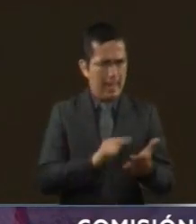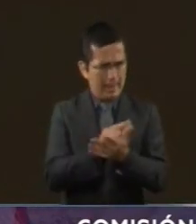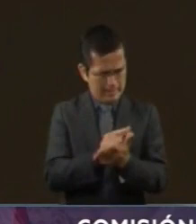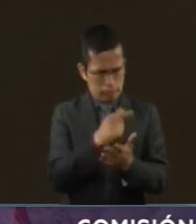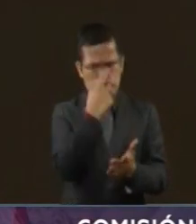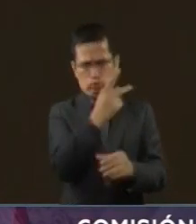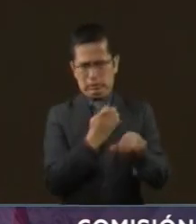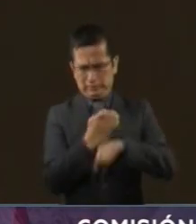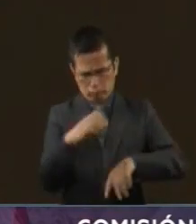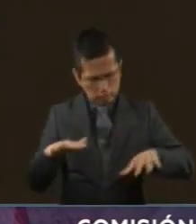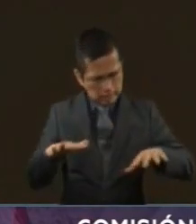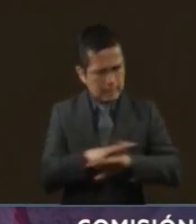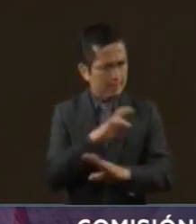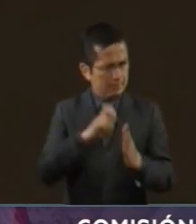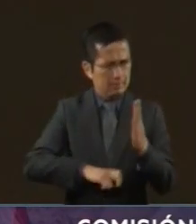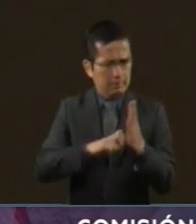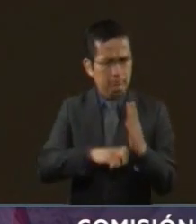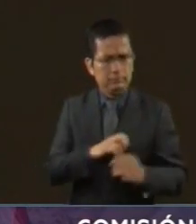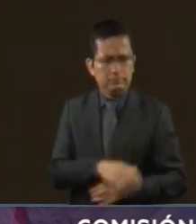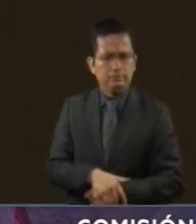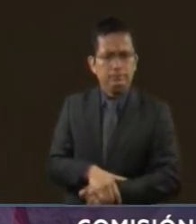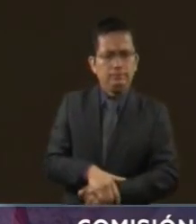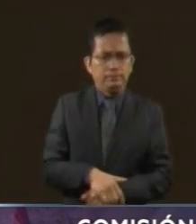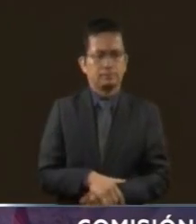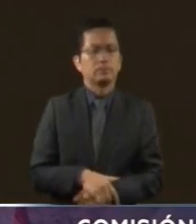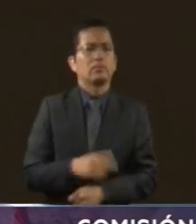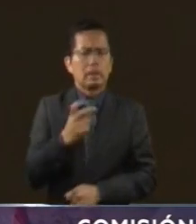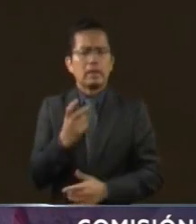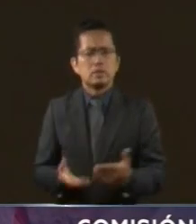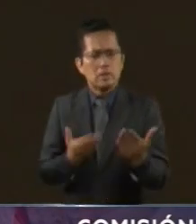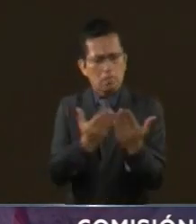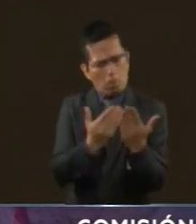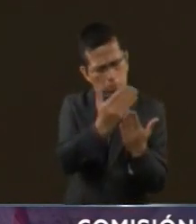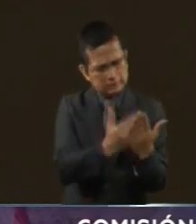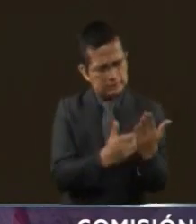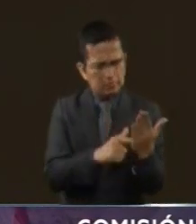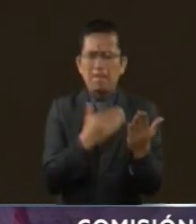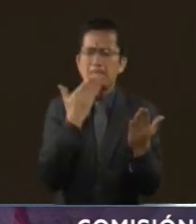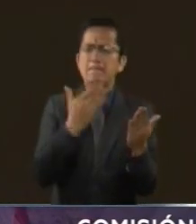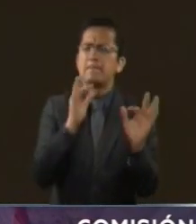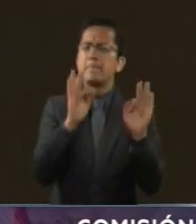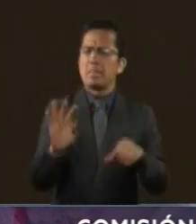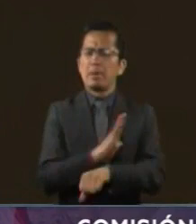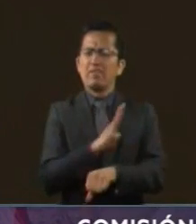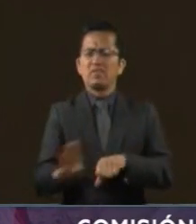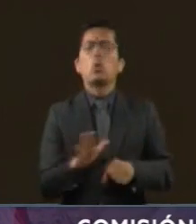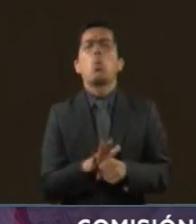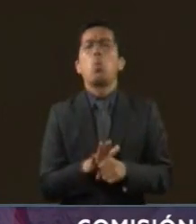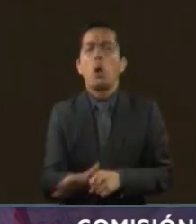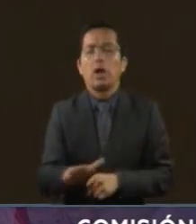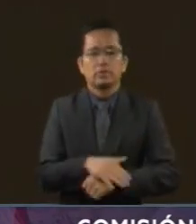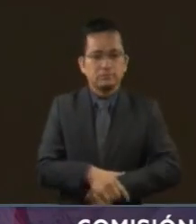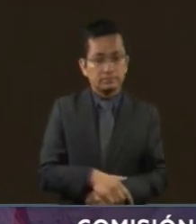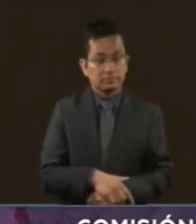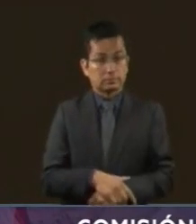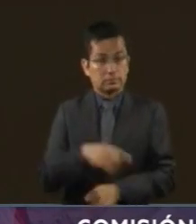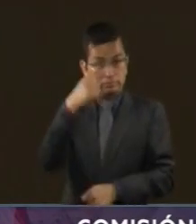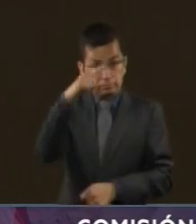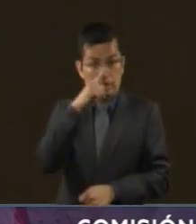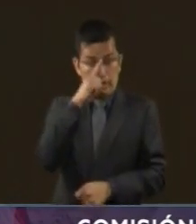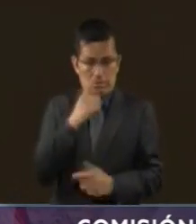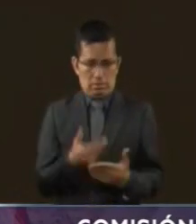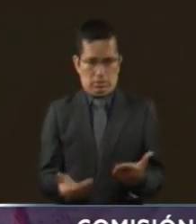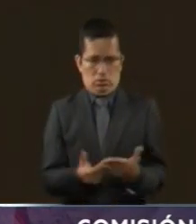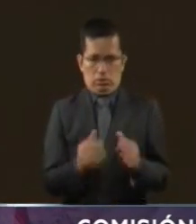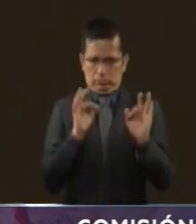los beneficios de este planteamiento? Son muchos y variados. Para la institución, por primera vez